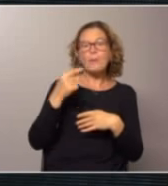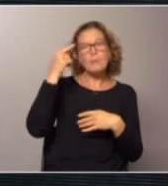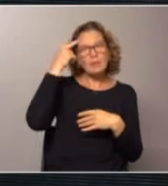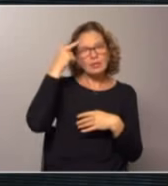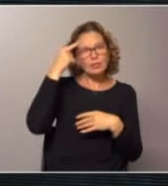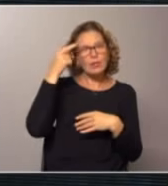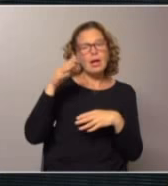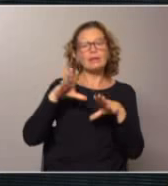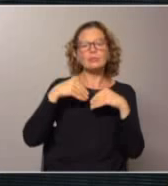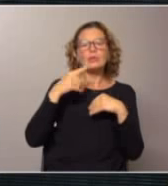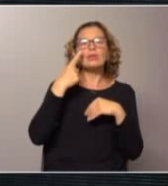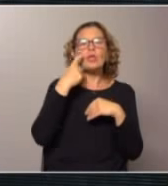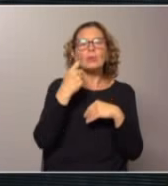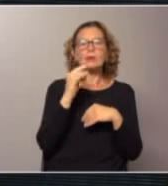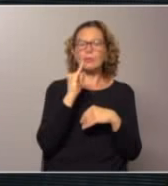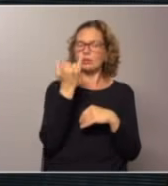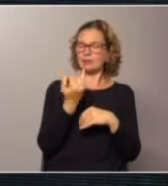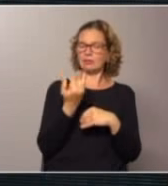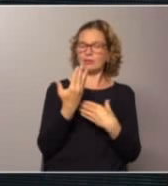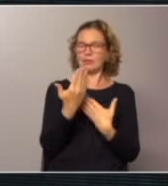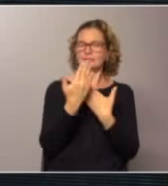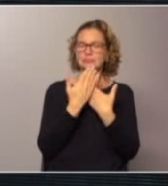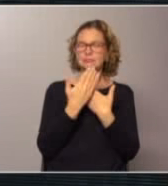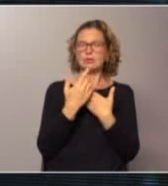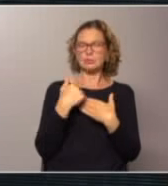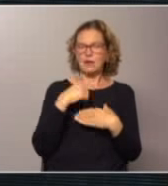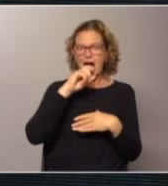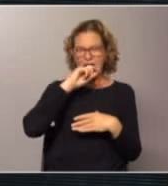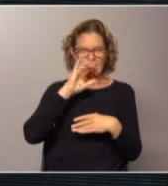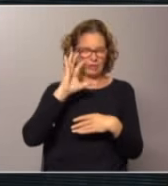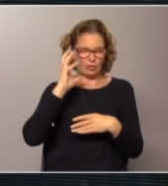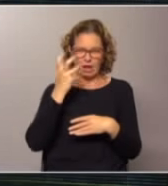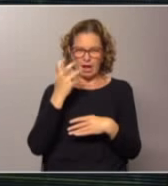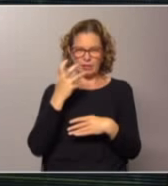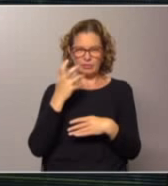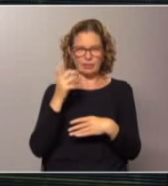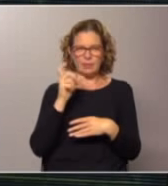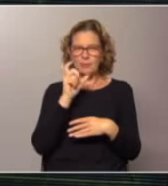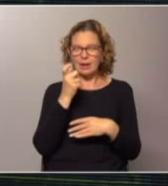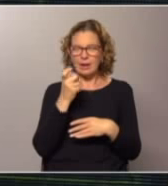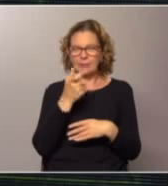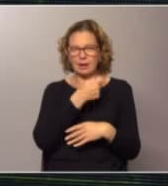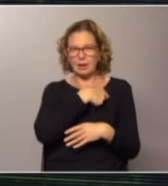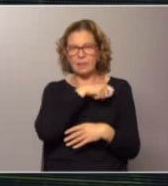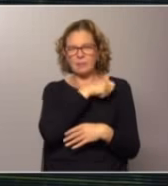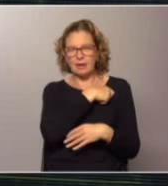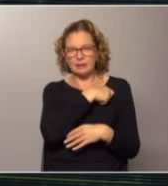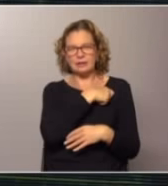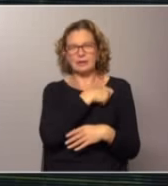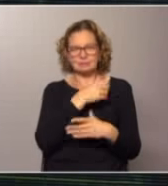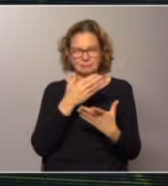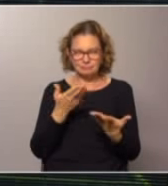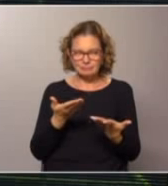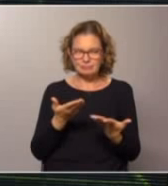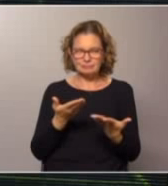se sintió identificado sobre todo porque había bronca enojo se acuerda la palabra en españa' indignado no son frases que